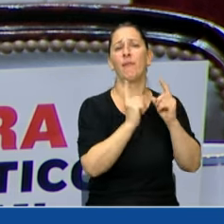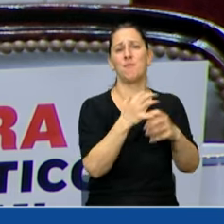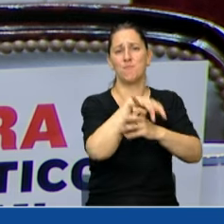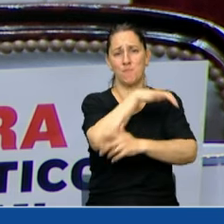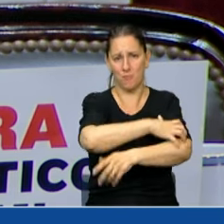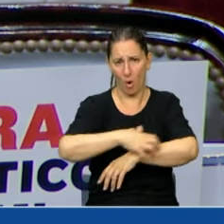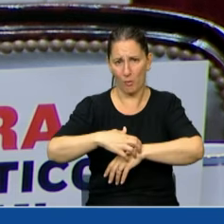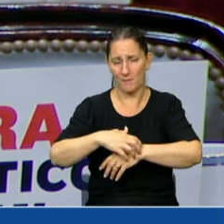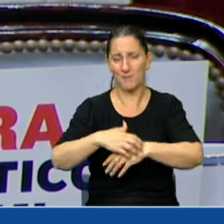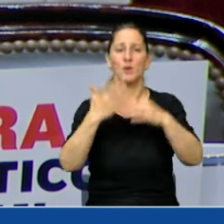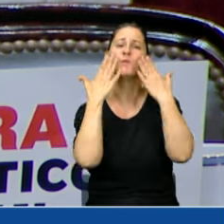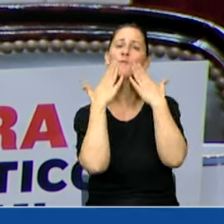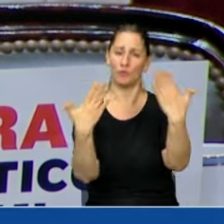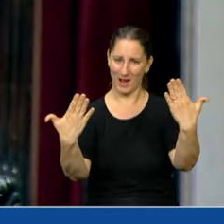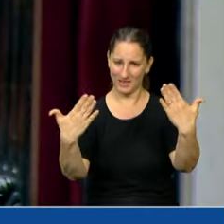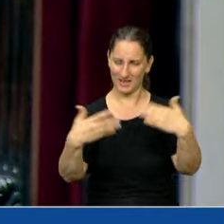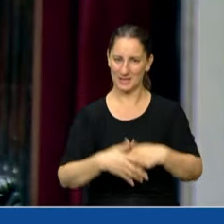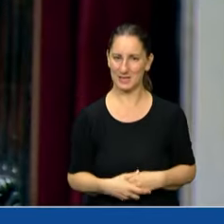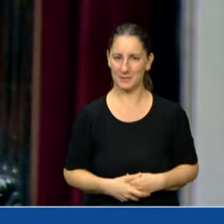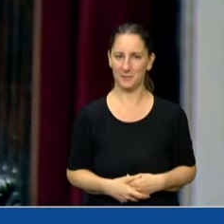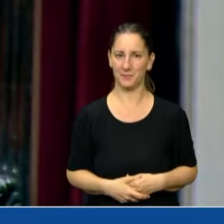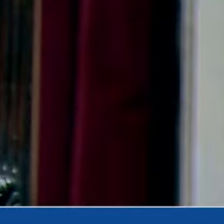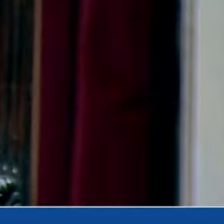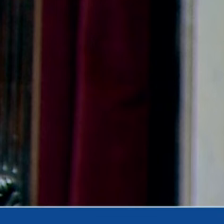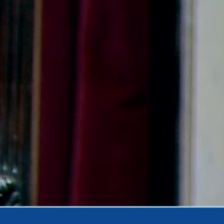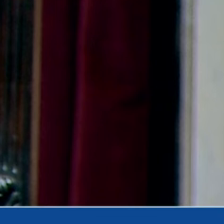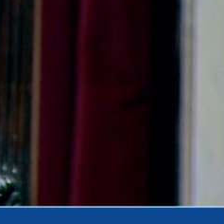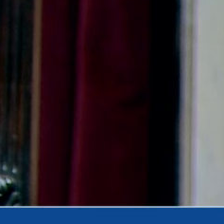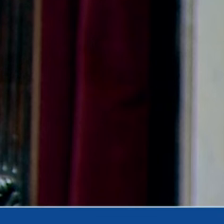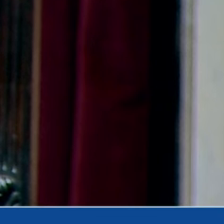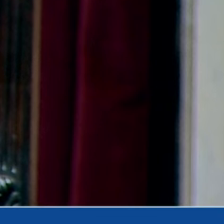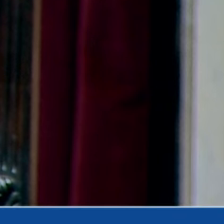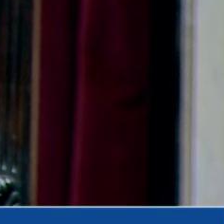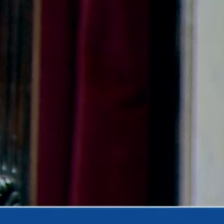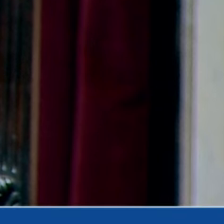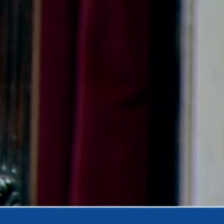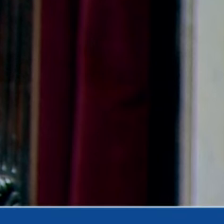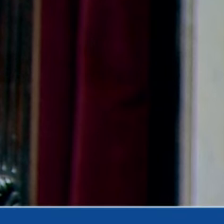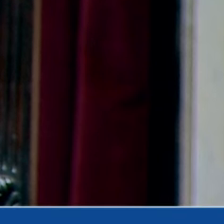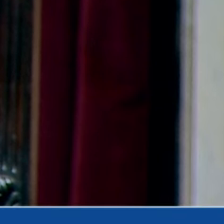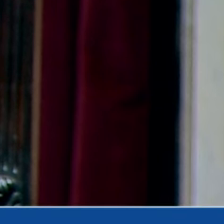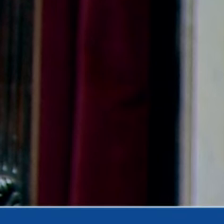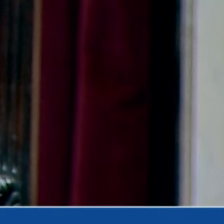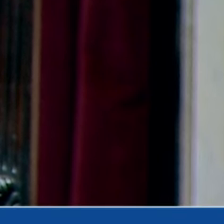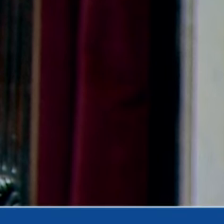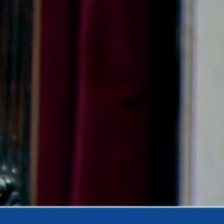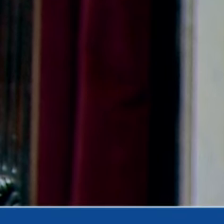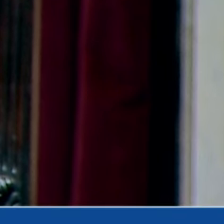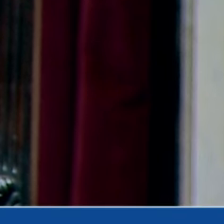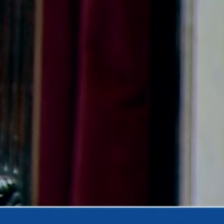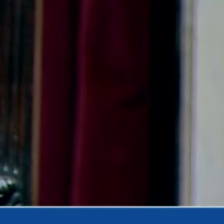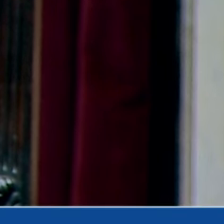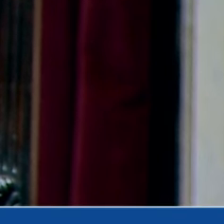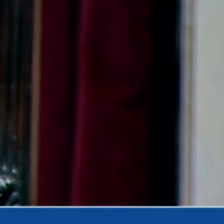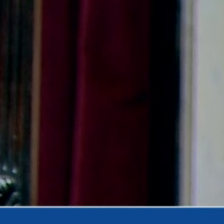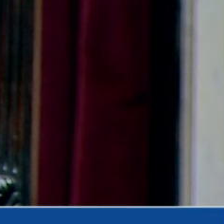pobreza Muchas gracias gracias diputada del pla continúa en el uso de la palabra el diputado por la provincia de